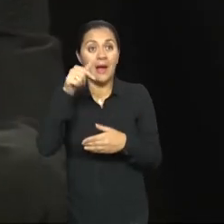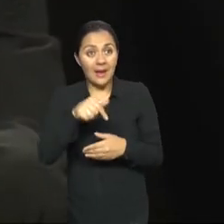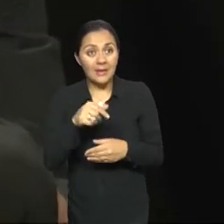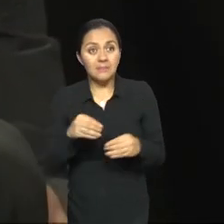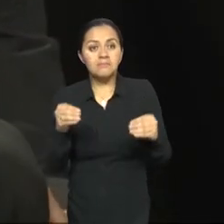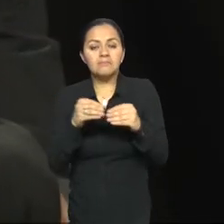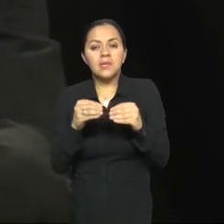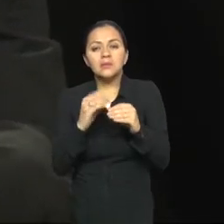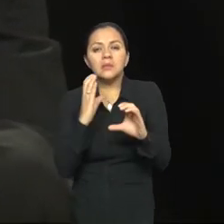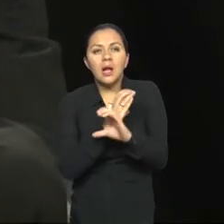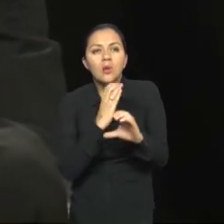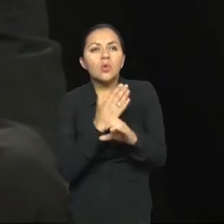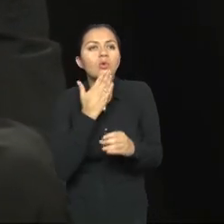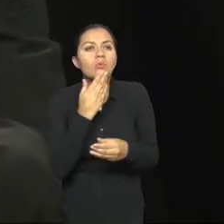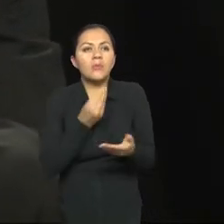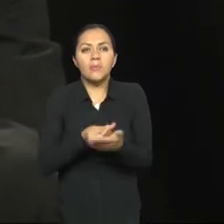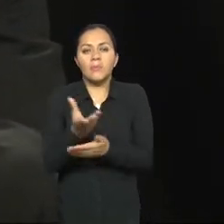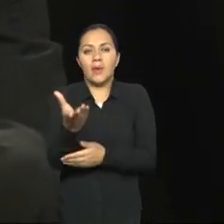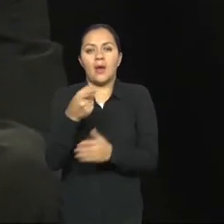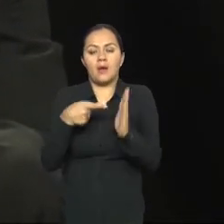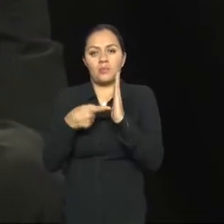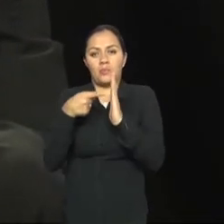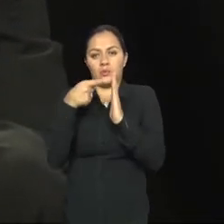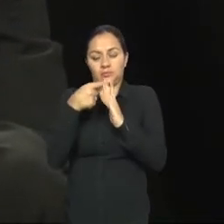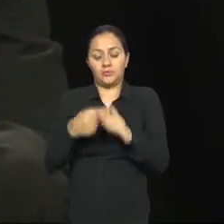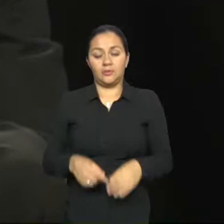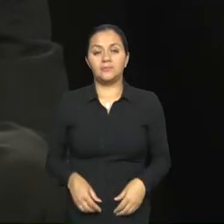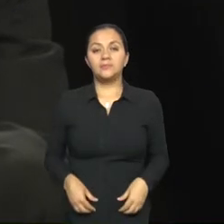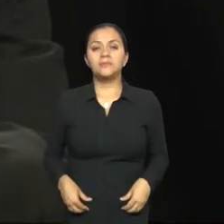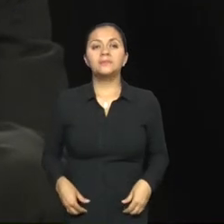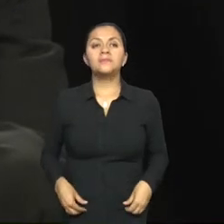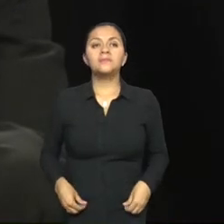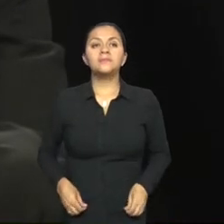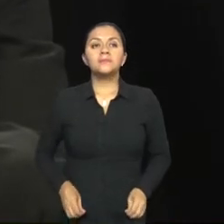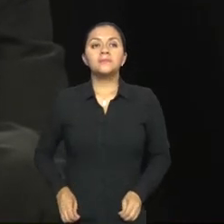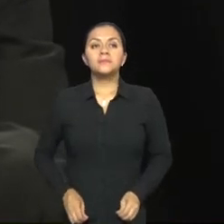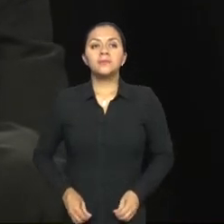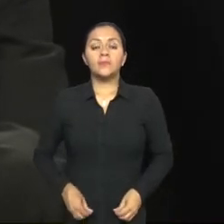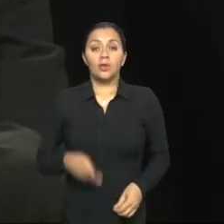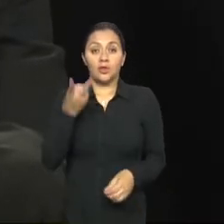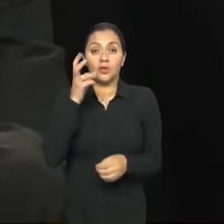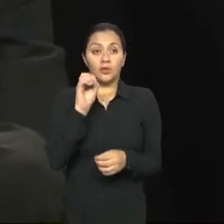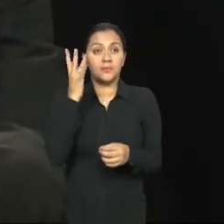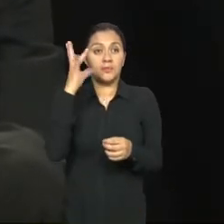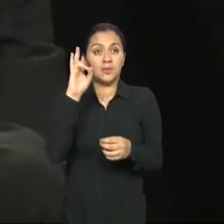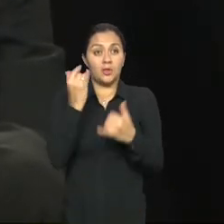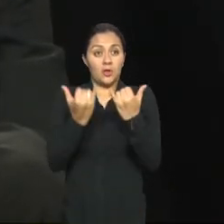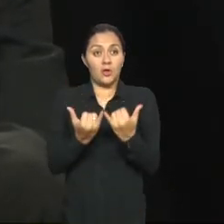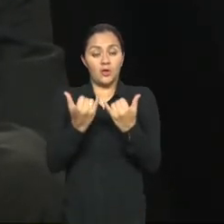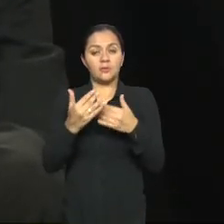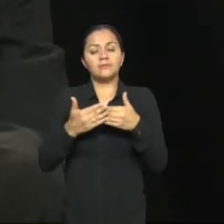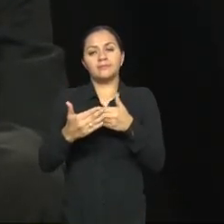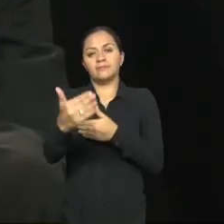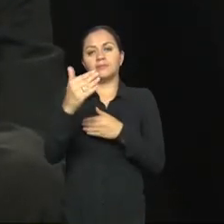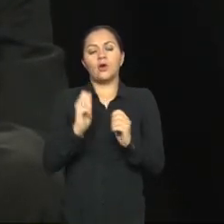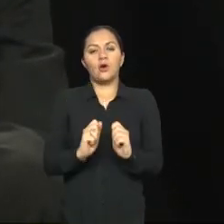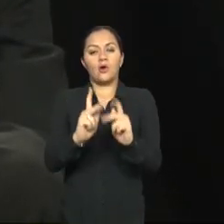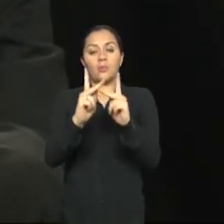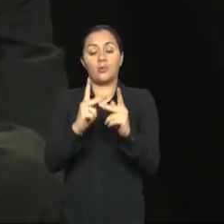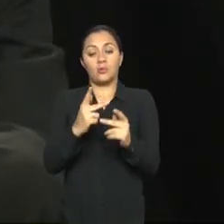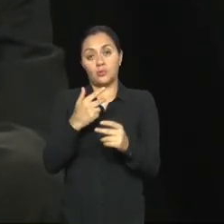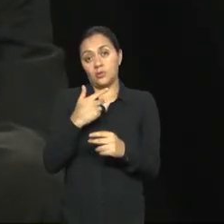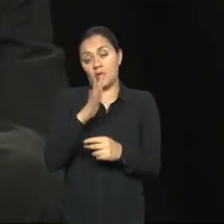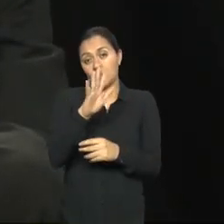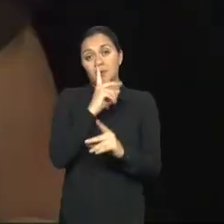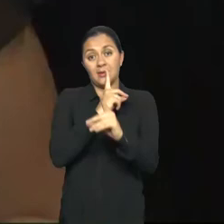desprendía el cálculo para, para pagar el impuesto a la matriculación. Uh-huh. Ahora, en el 2017, tú tienes la oportunidad, como persona